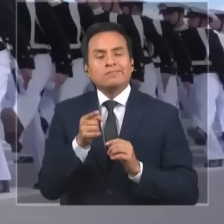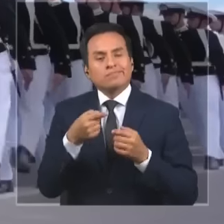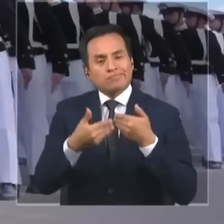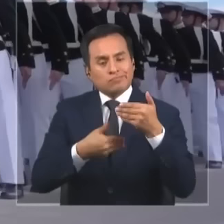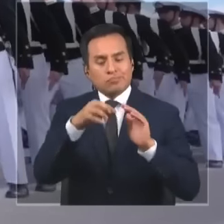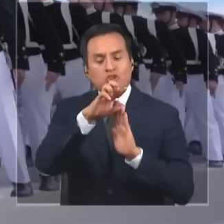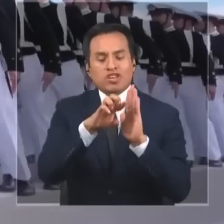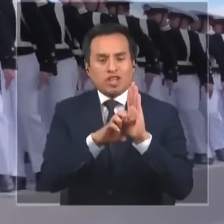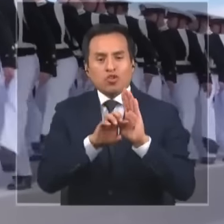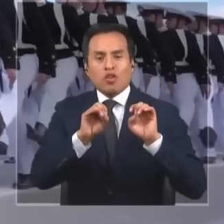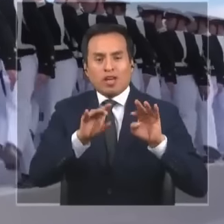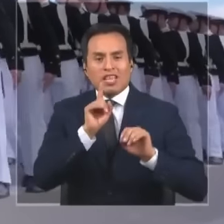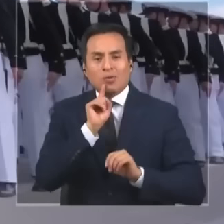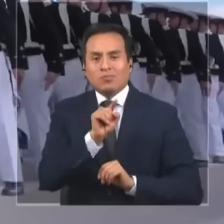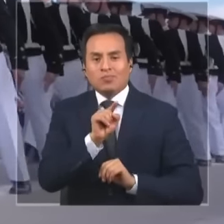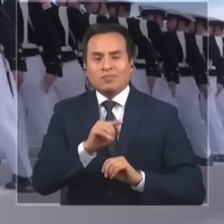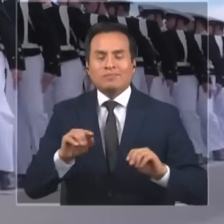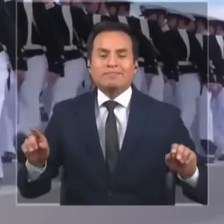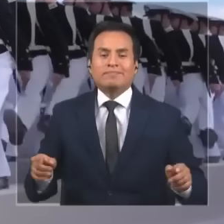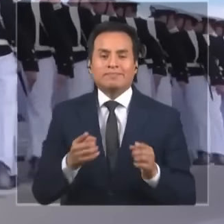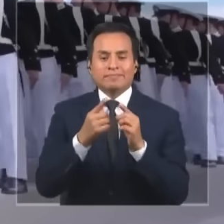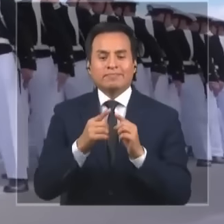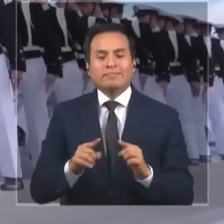su proyecto educativo.